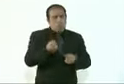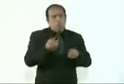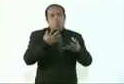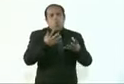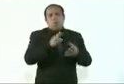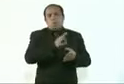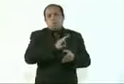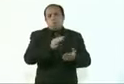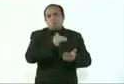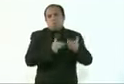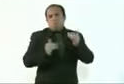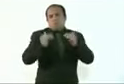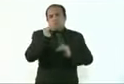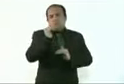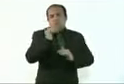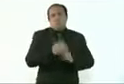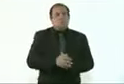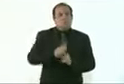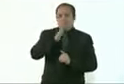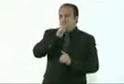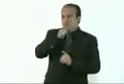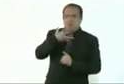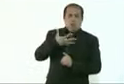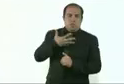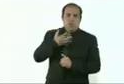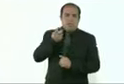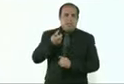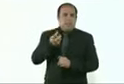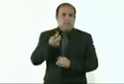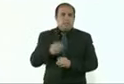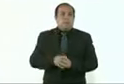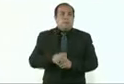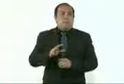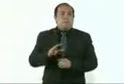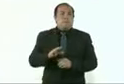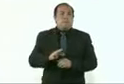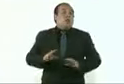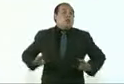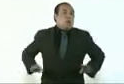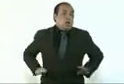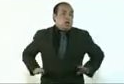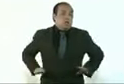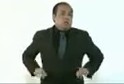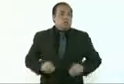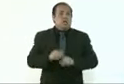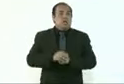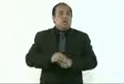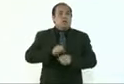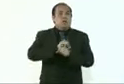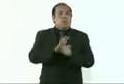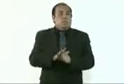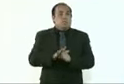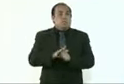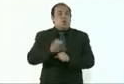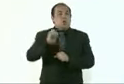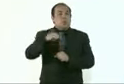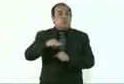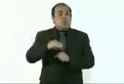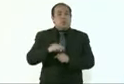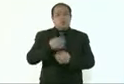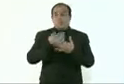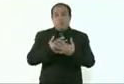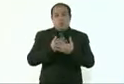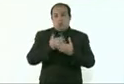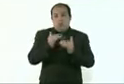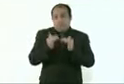llegar? No, no se puede tener eso dada las características de la variable Omicron. Lo que sí es que no esperamos que crezca como